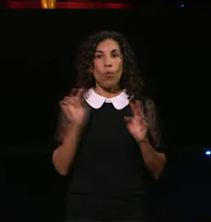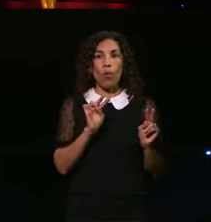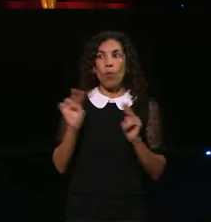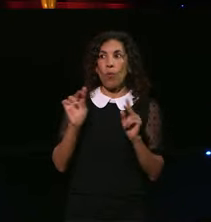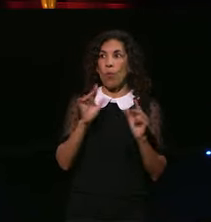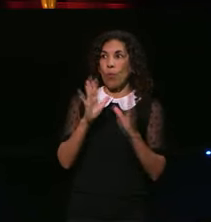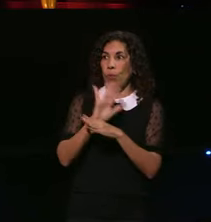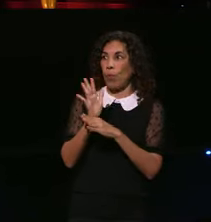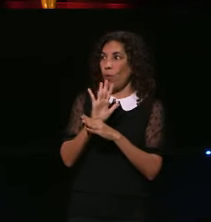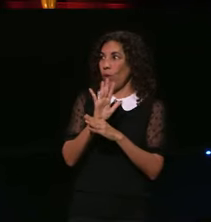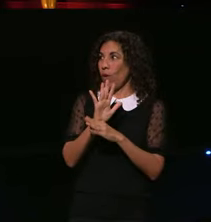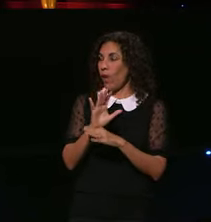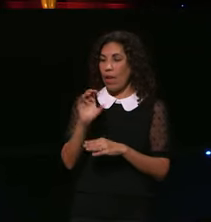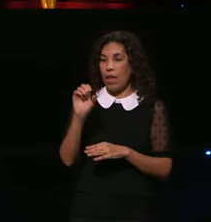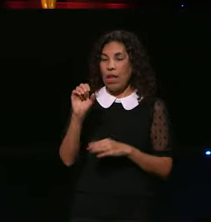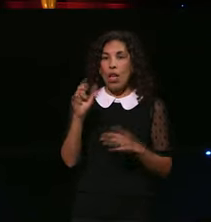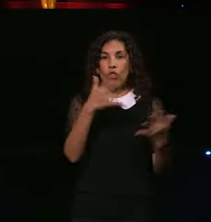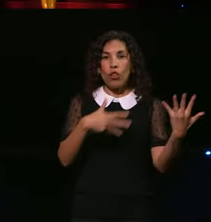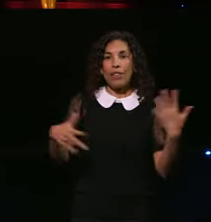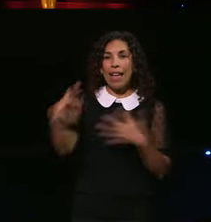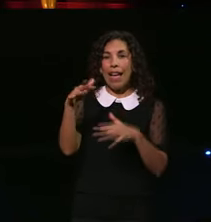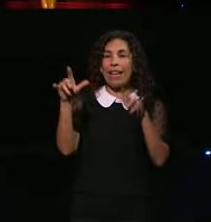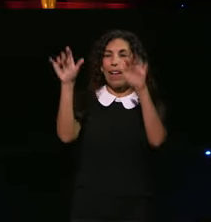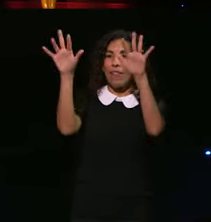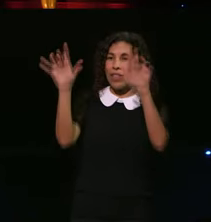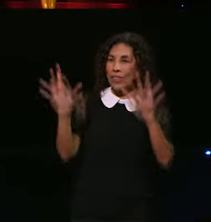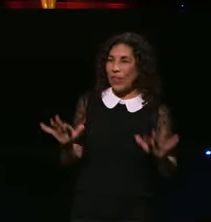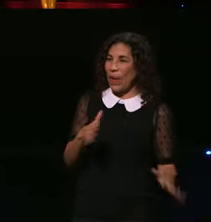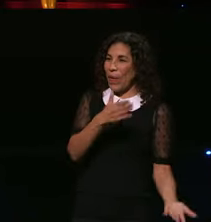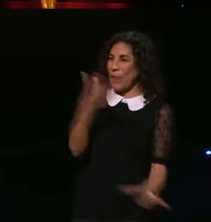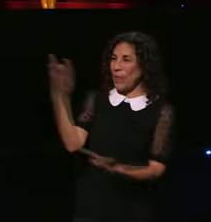clip from Society of the Snow.